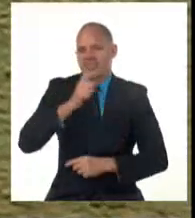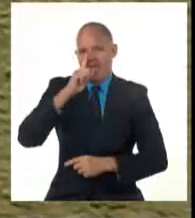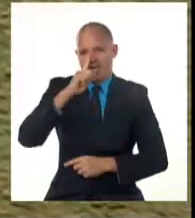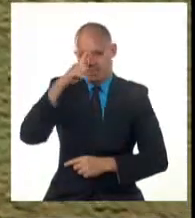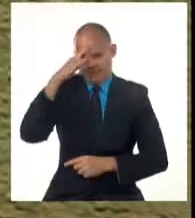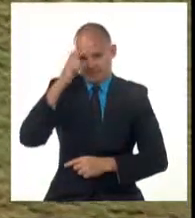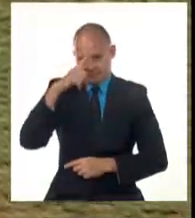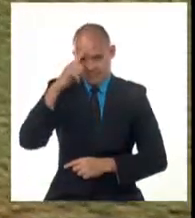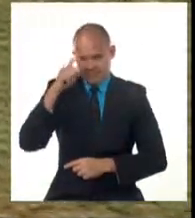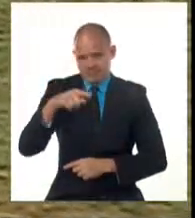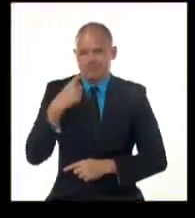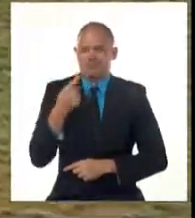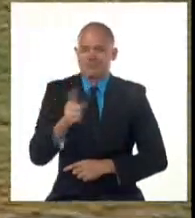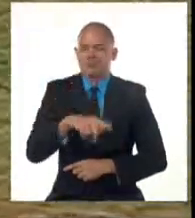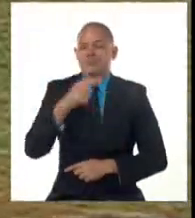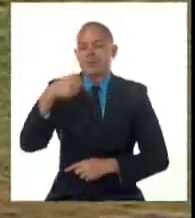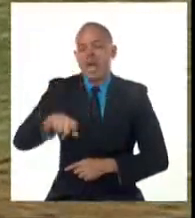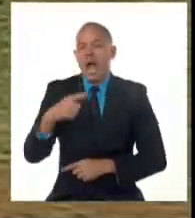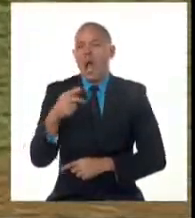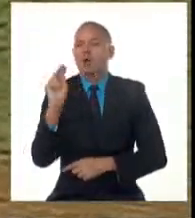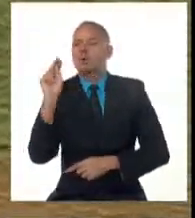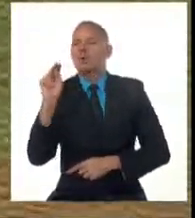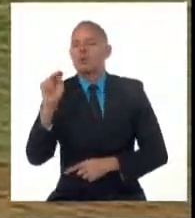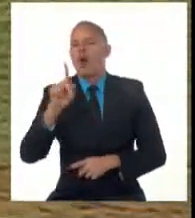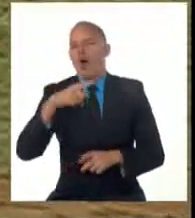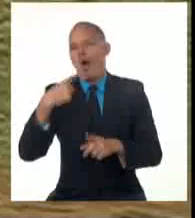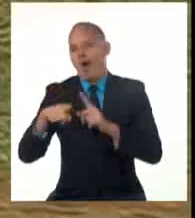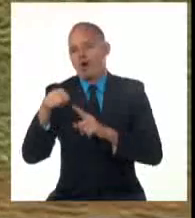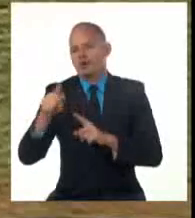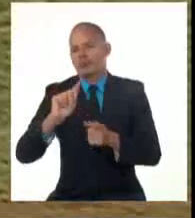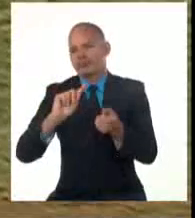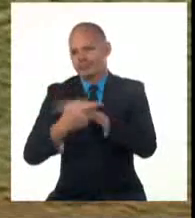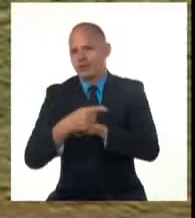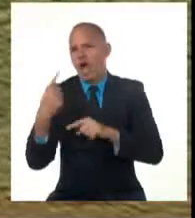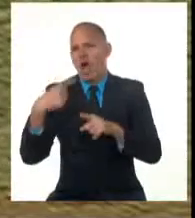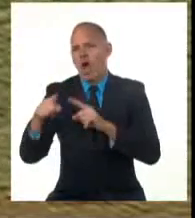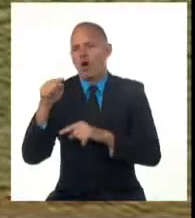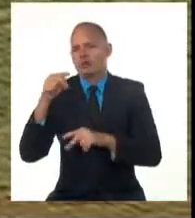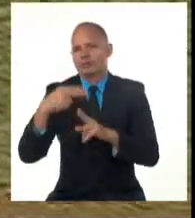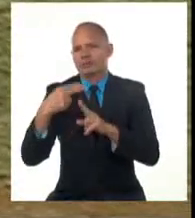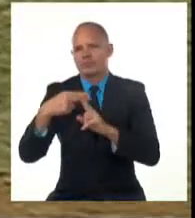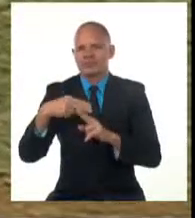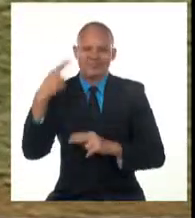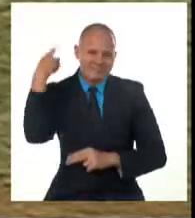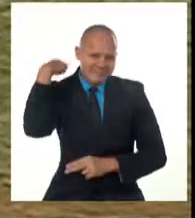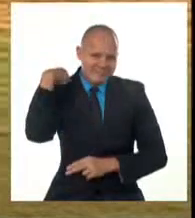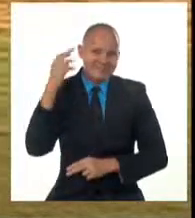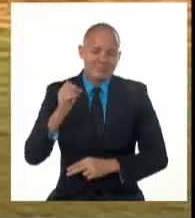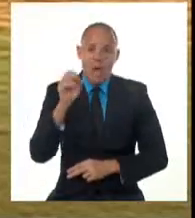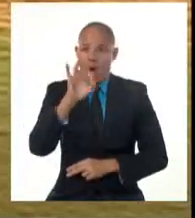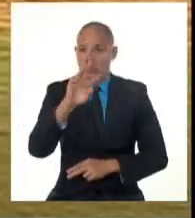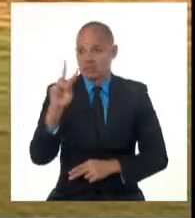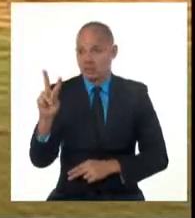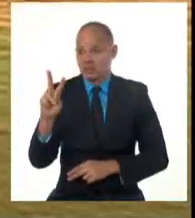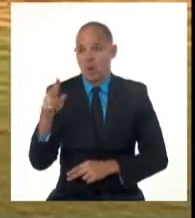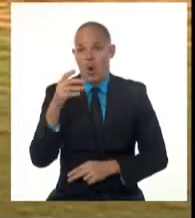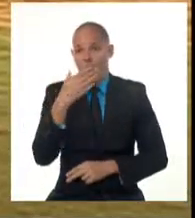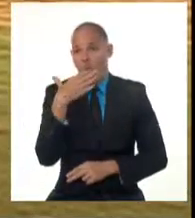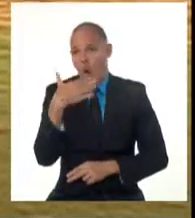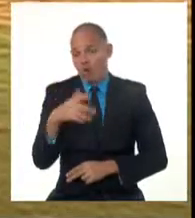Sánchez y ahora lo está haciendo de relevo Rodolfo Díaz. Aquí vean a Denis Quesada, que ha hecho una tremenda labor